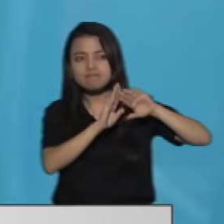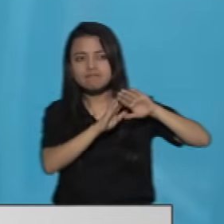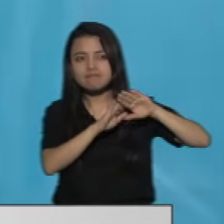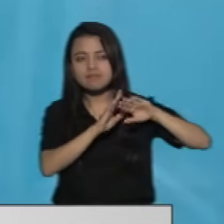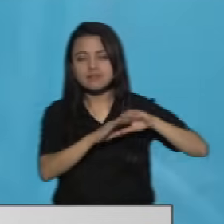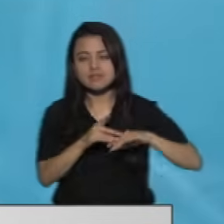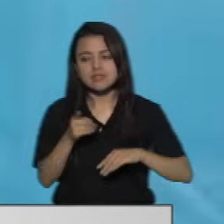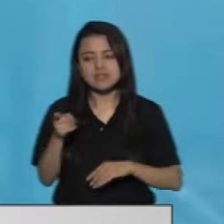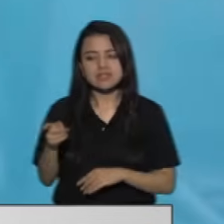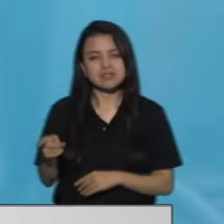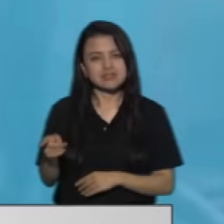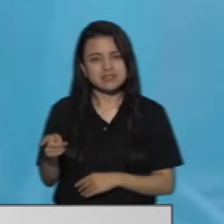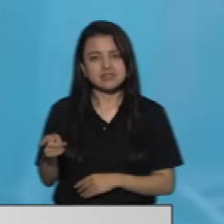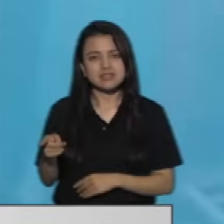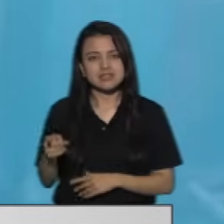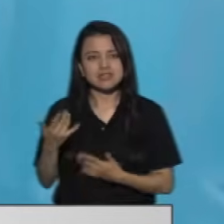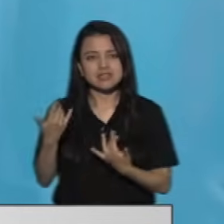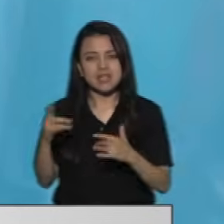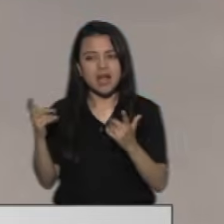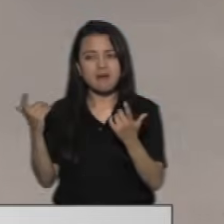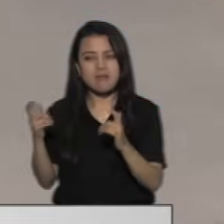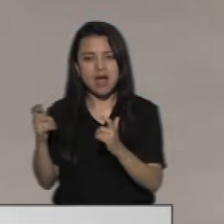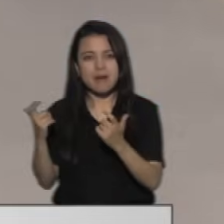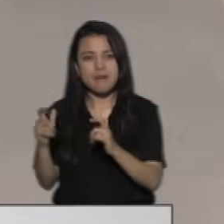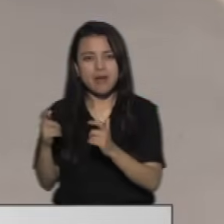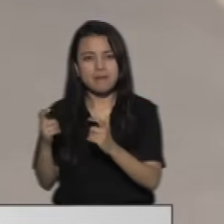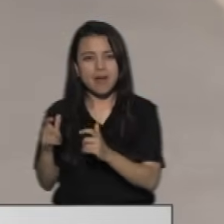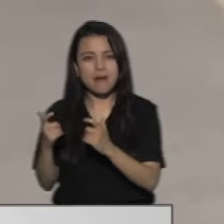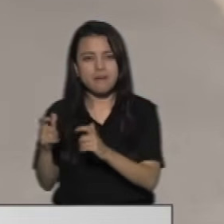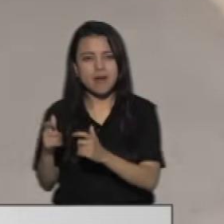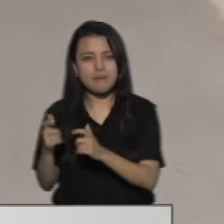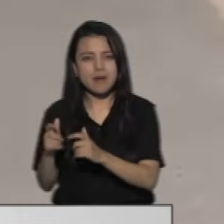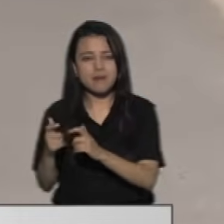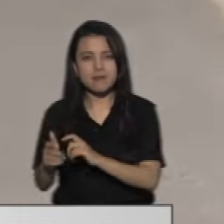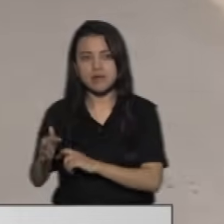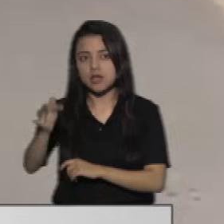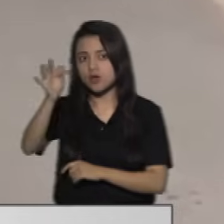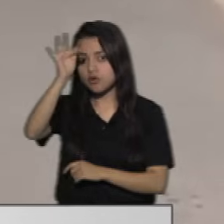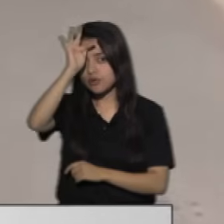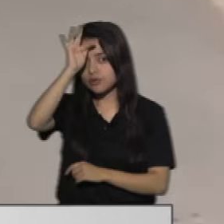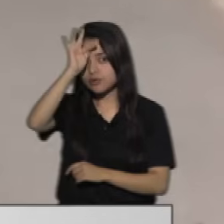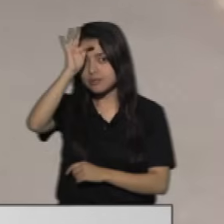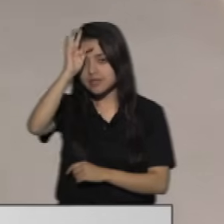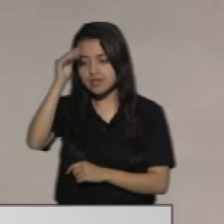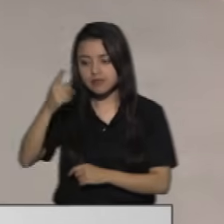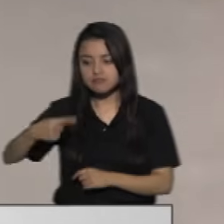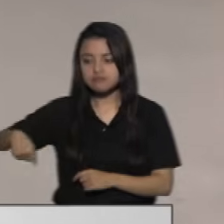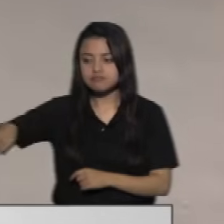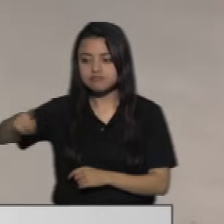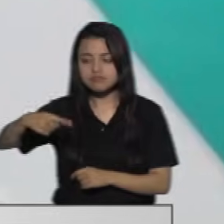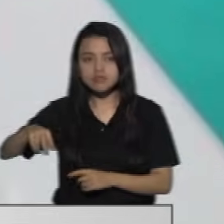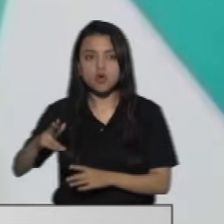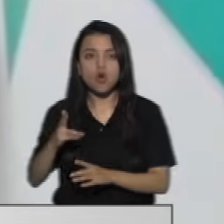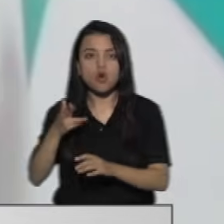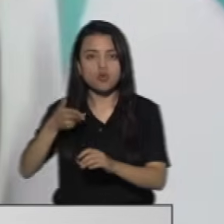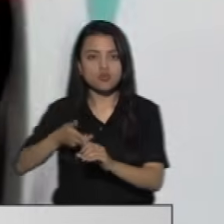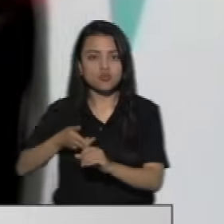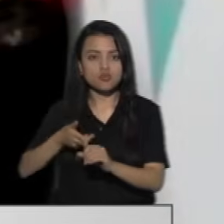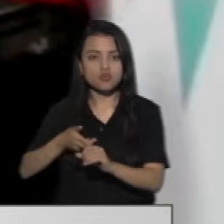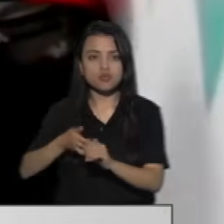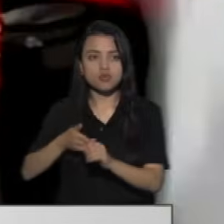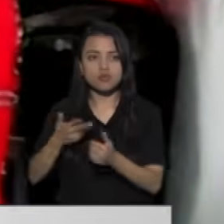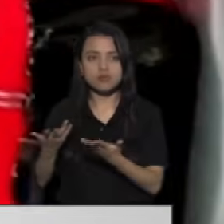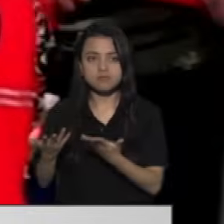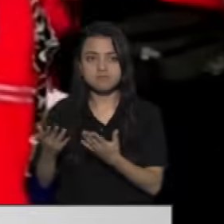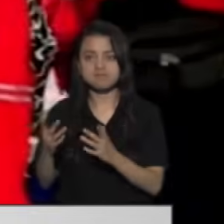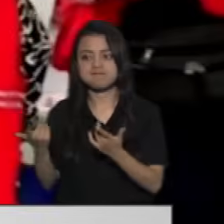la franja de Gaza, ha empezado a reducir sus operaciones en un intento de racionar el uso de combustible y